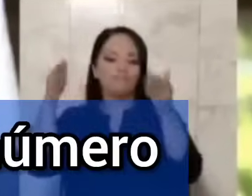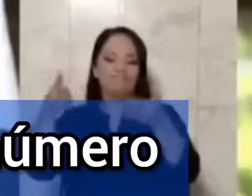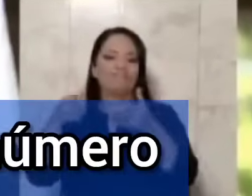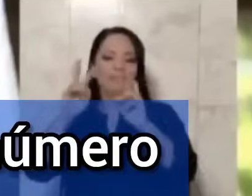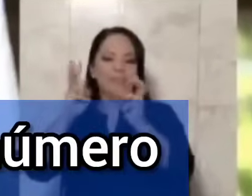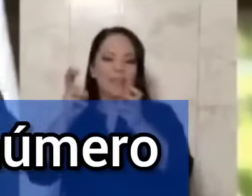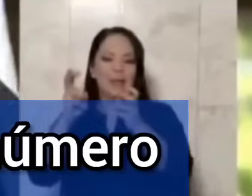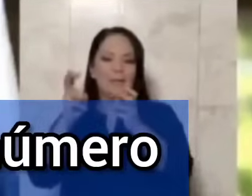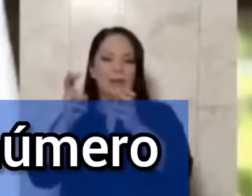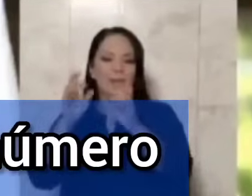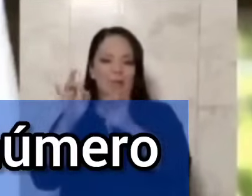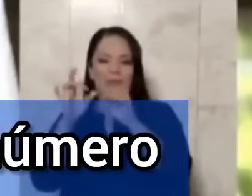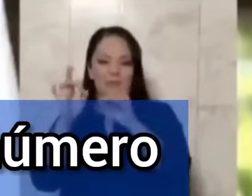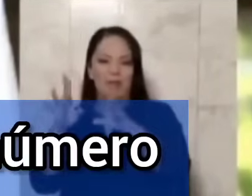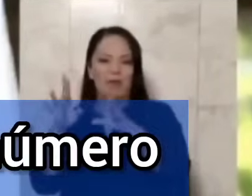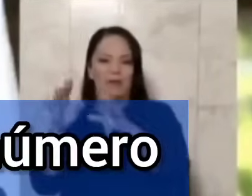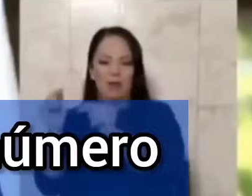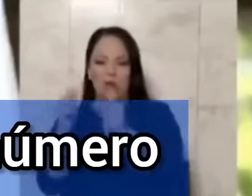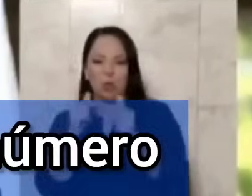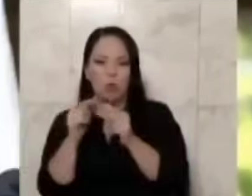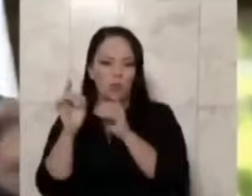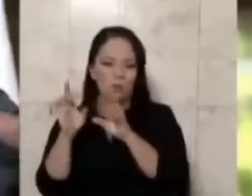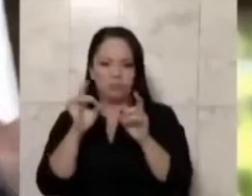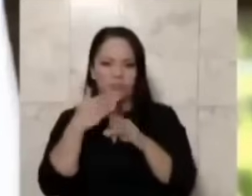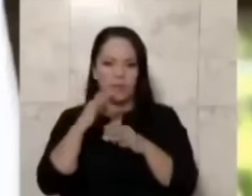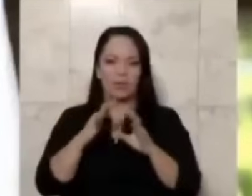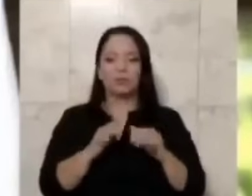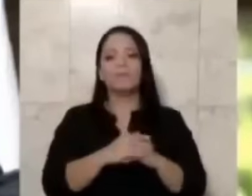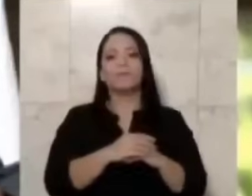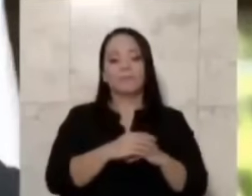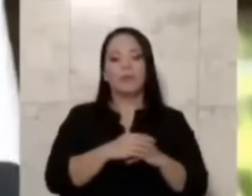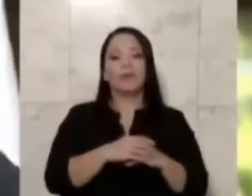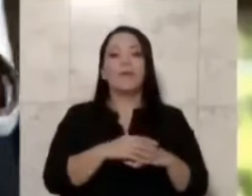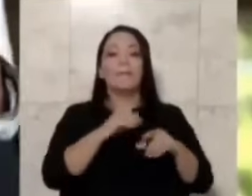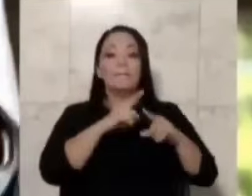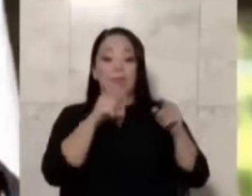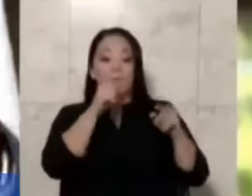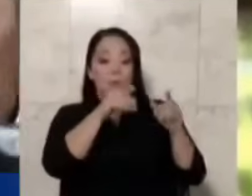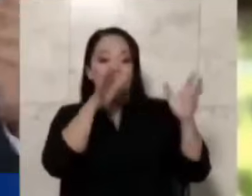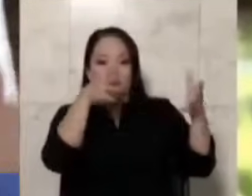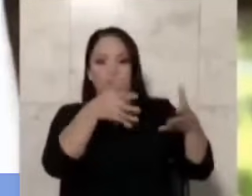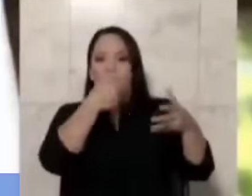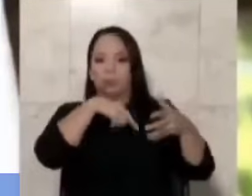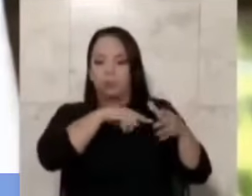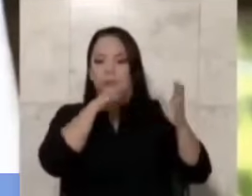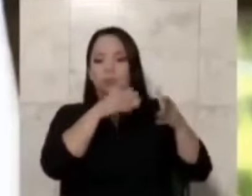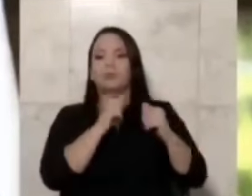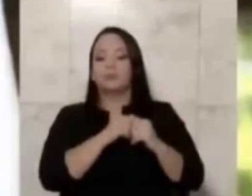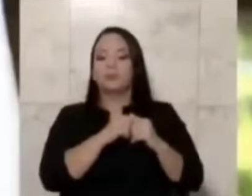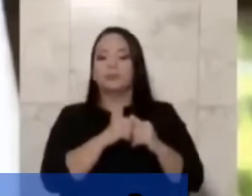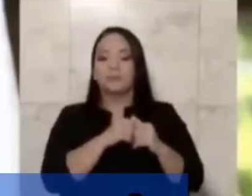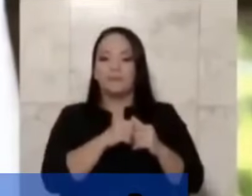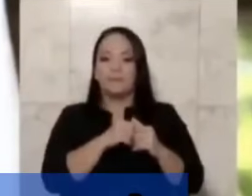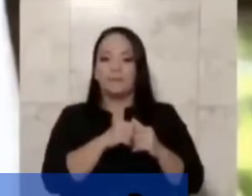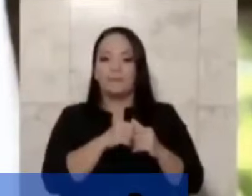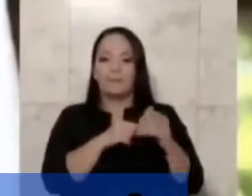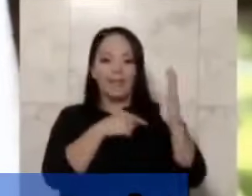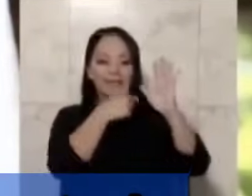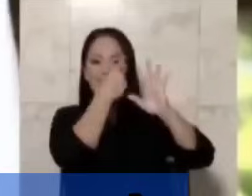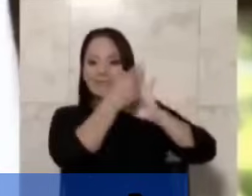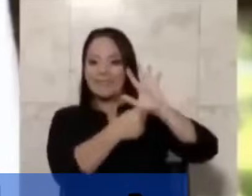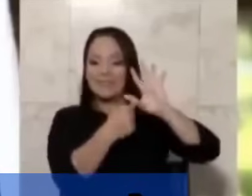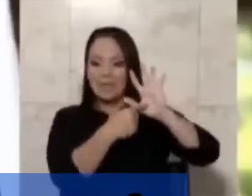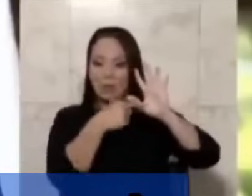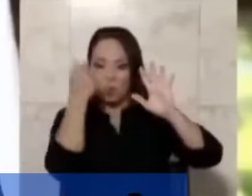se han presentado un número importante, son de colaterales o digamos tienen un efecto indirecto, pero los 5